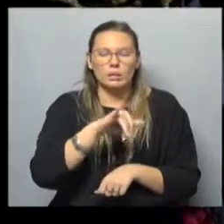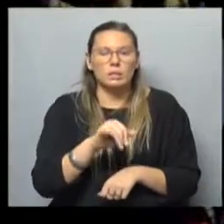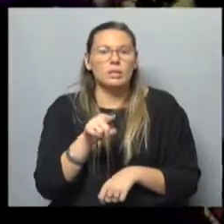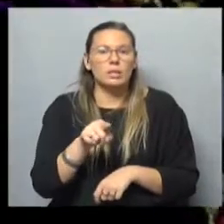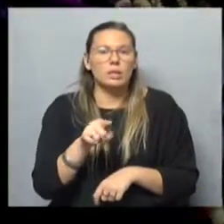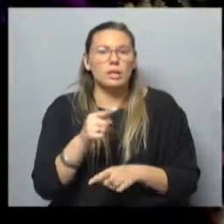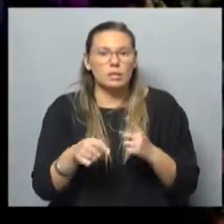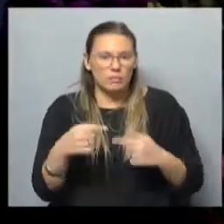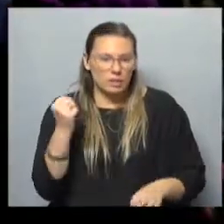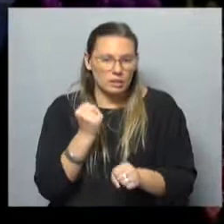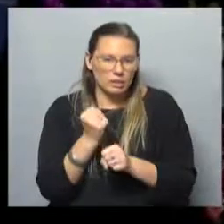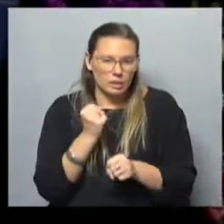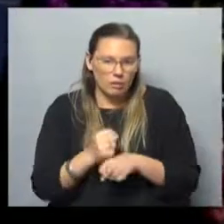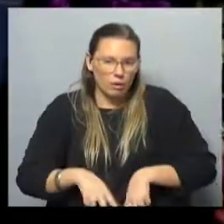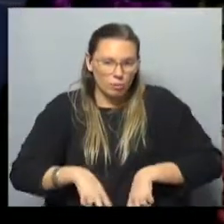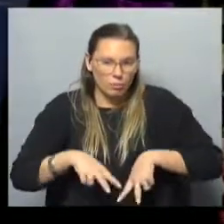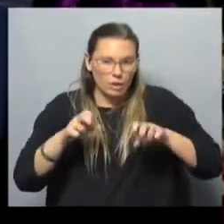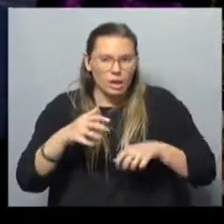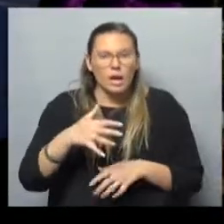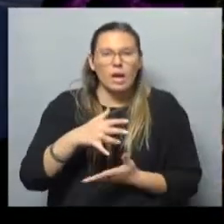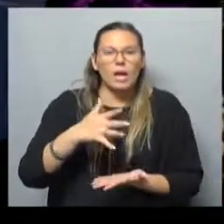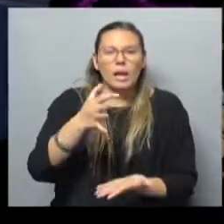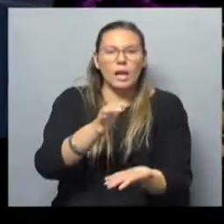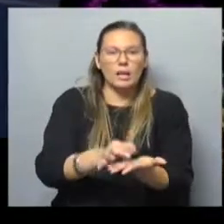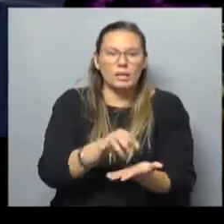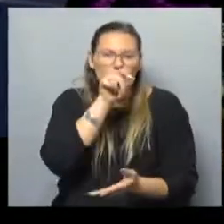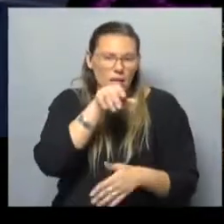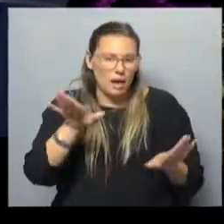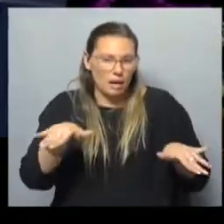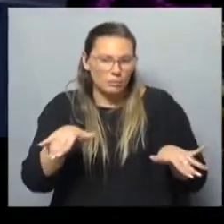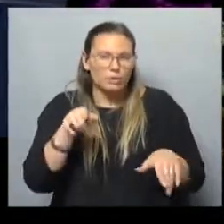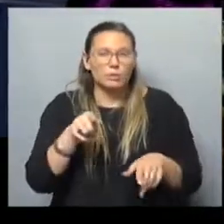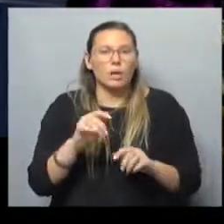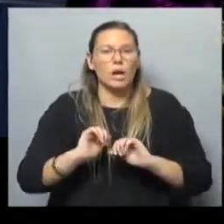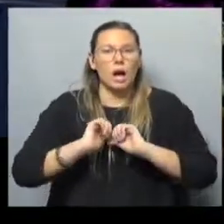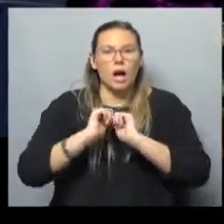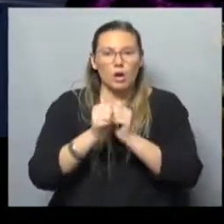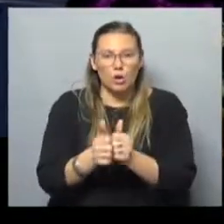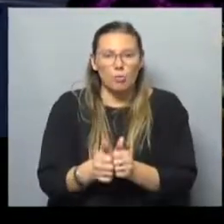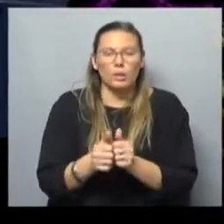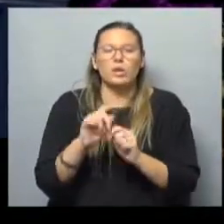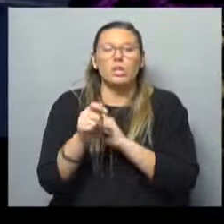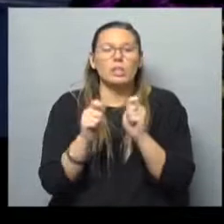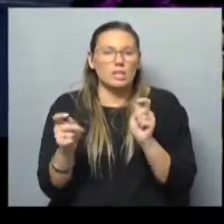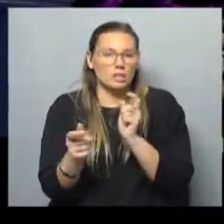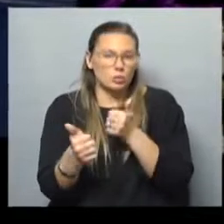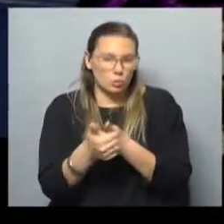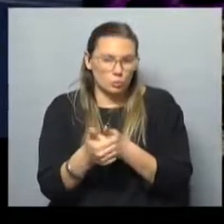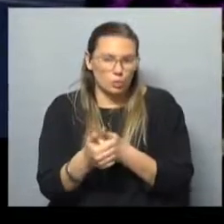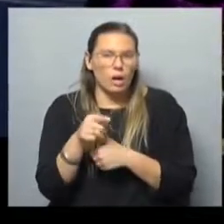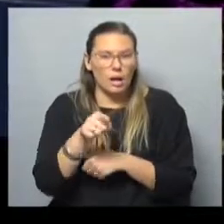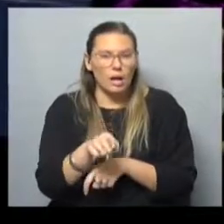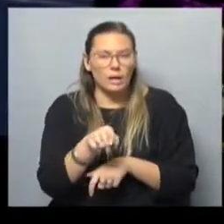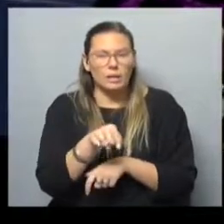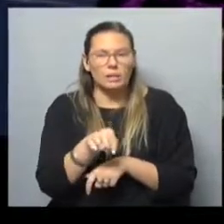hizo varios trabajos de investigación en la isla de las gaviotas y bueno, y acompañó, tutorió tesis también en relación a estas